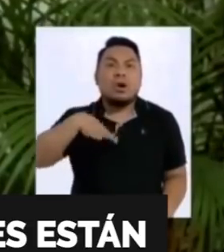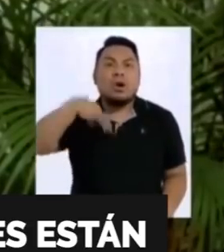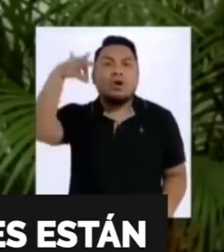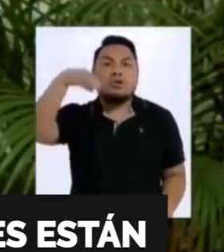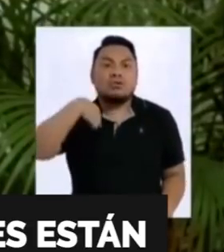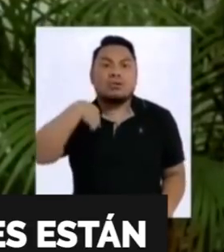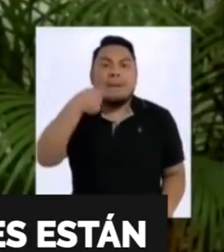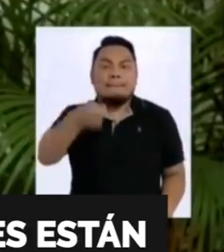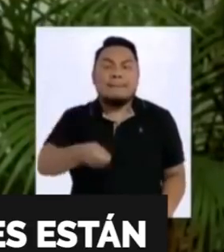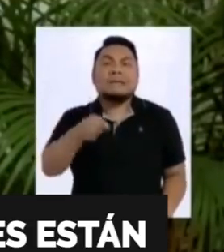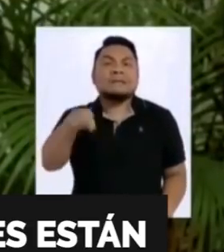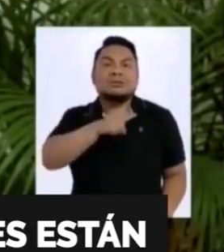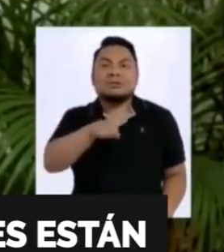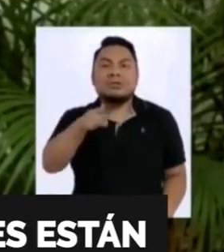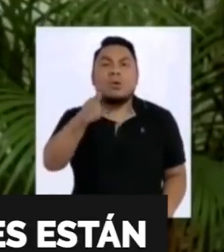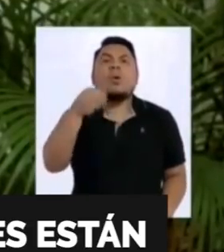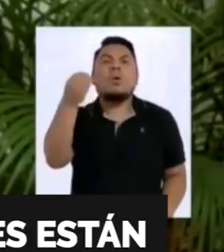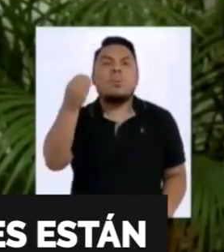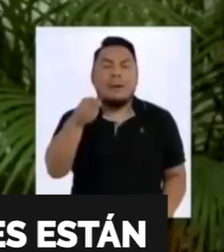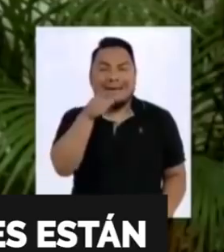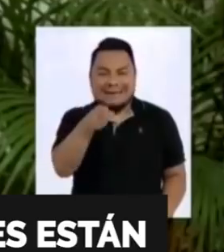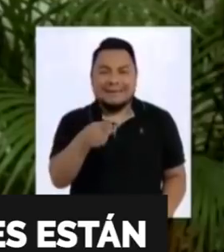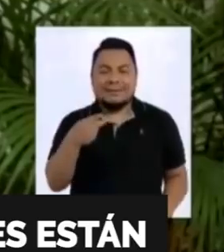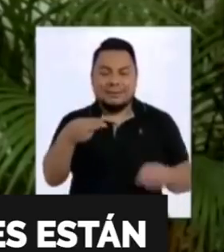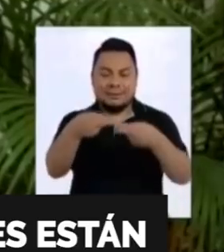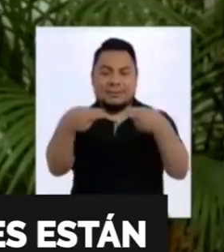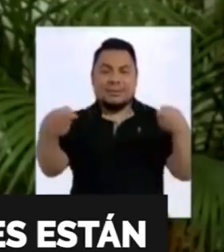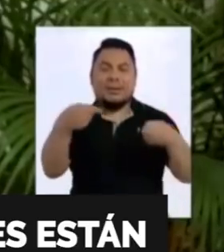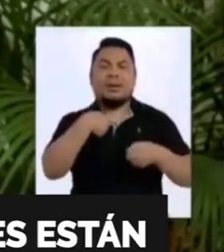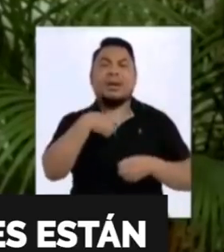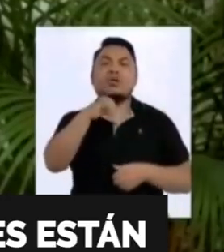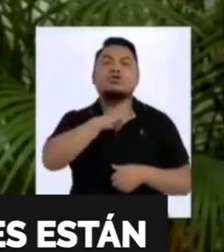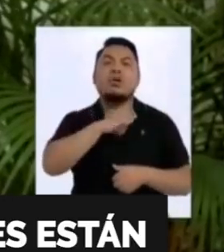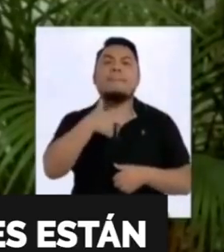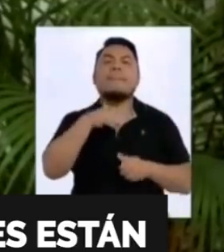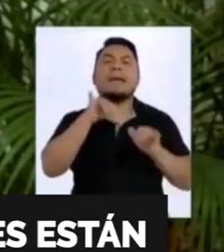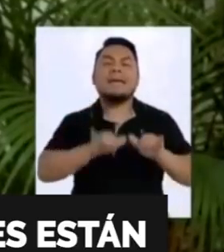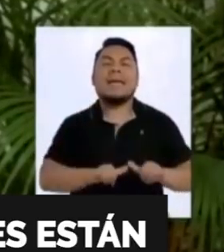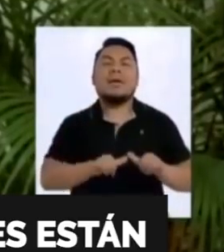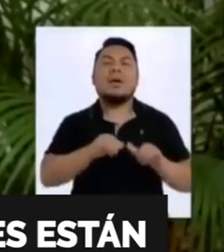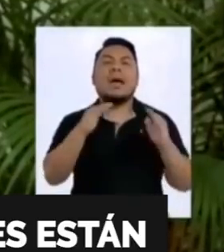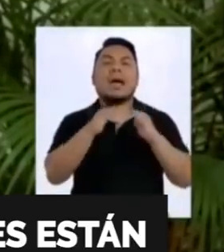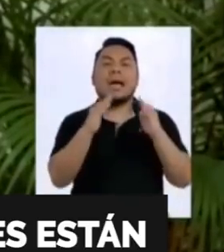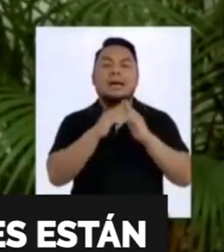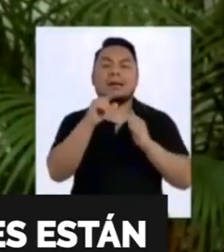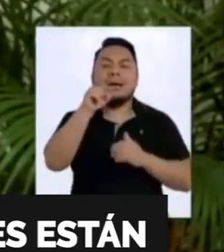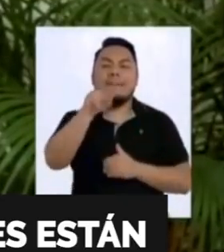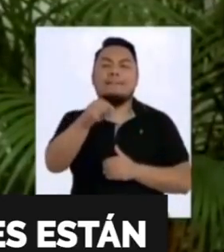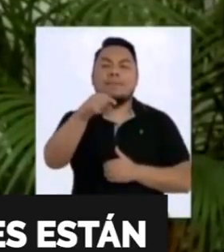soy beneficiario del bono? Hay un link que es yomequedoencasa.pe,